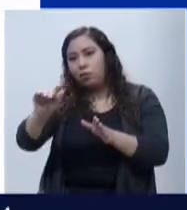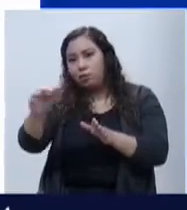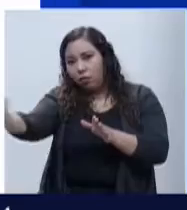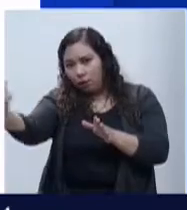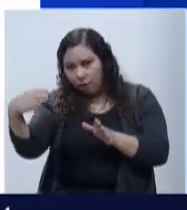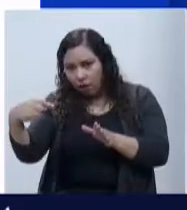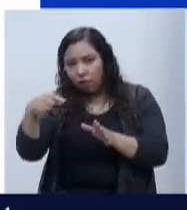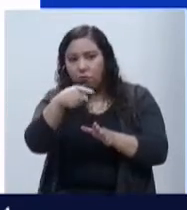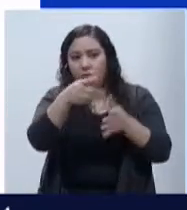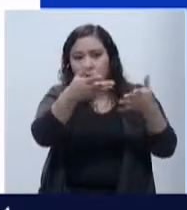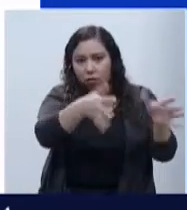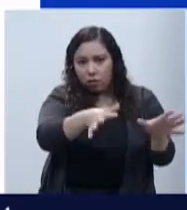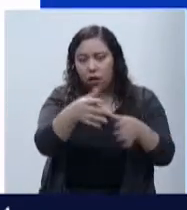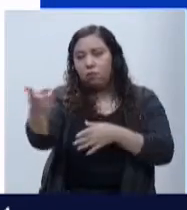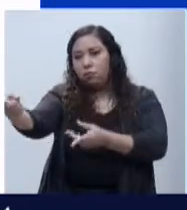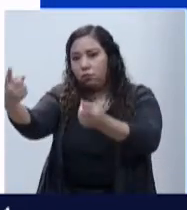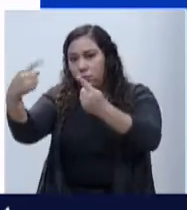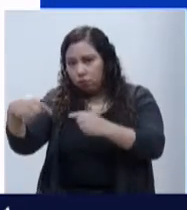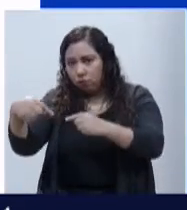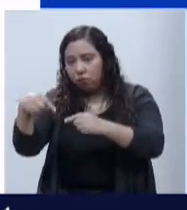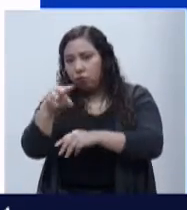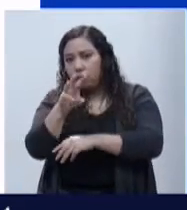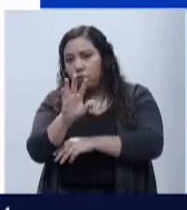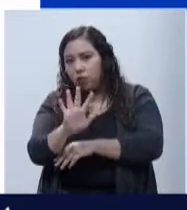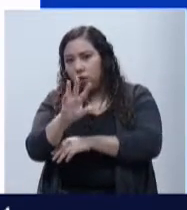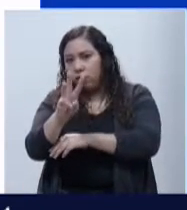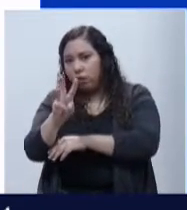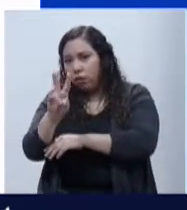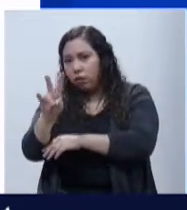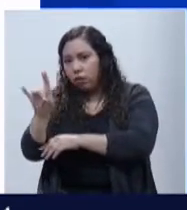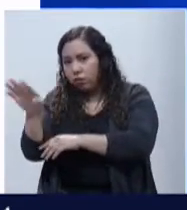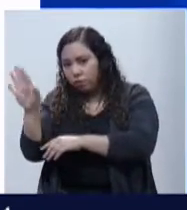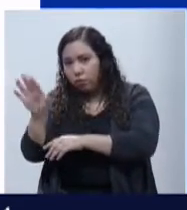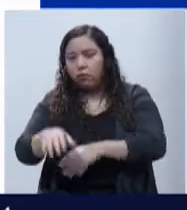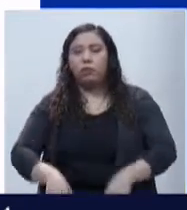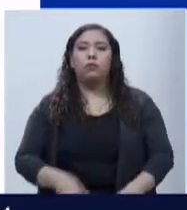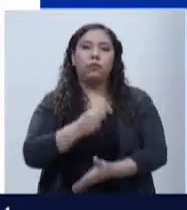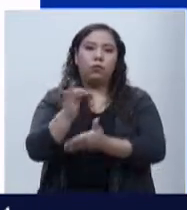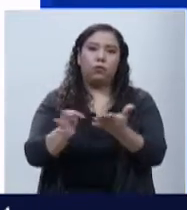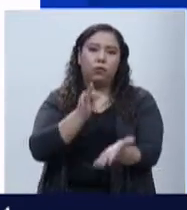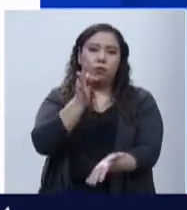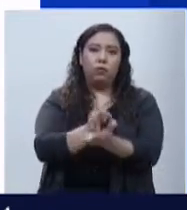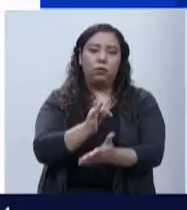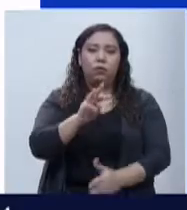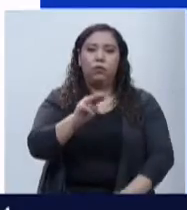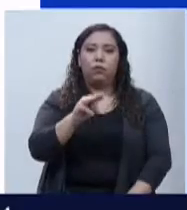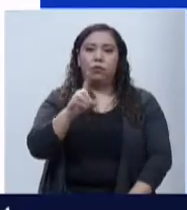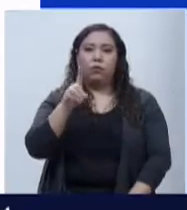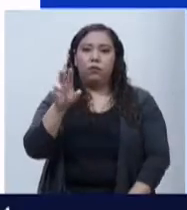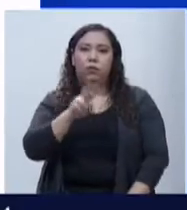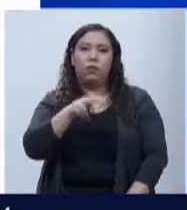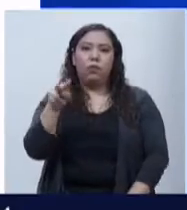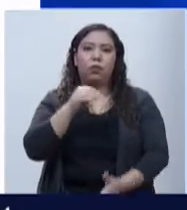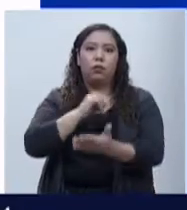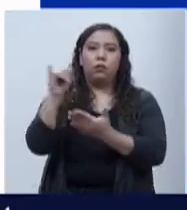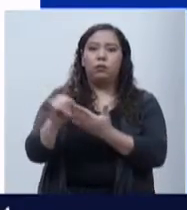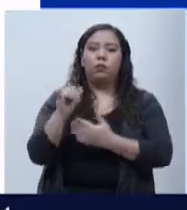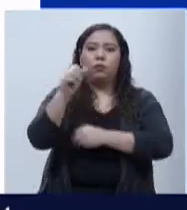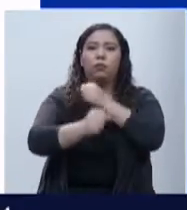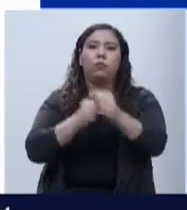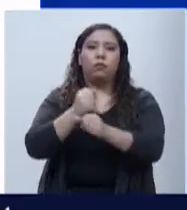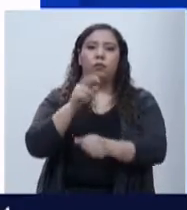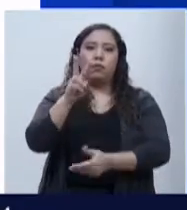discapacidad de los dígitos subsiguientes tegucigalpa municipio del distrito central 22 de junio del año 2021